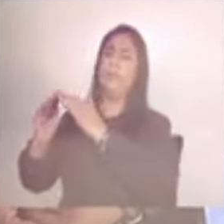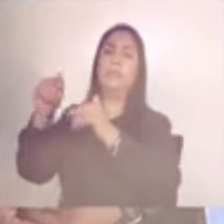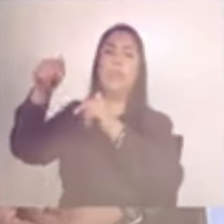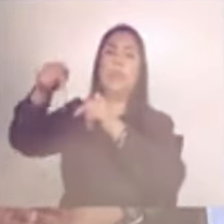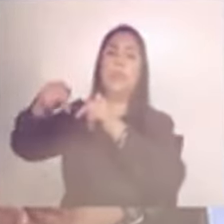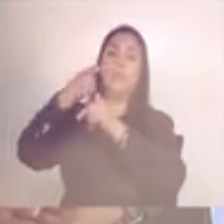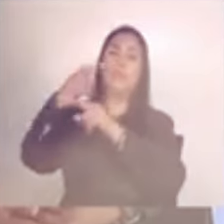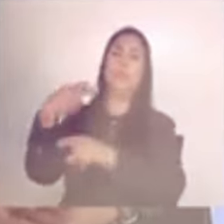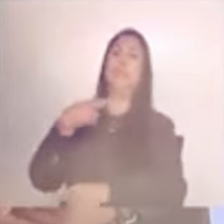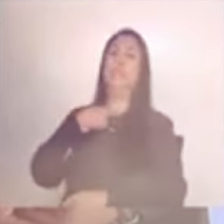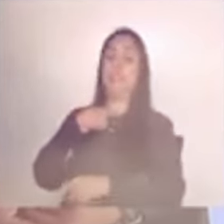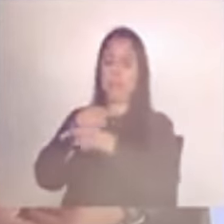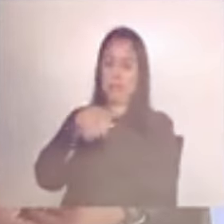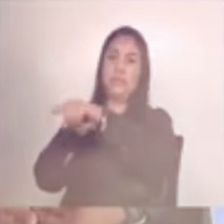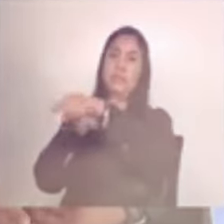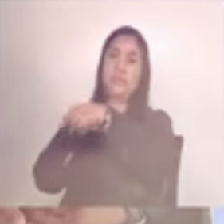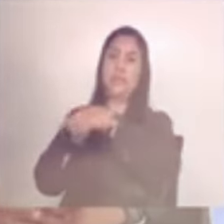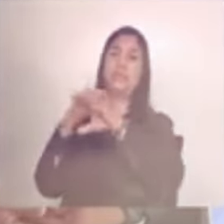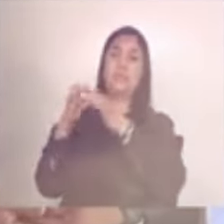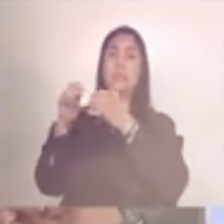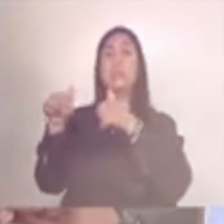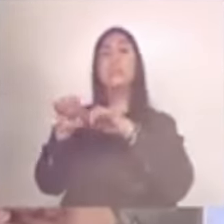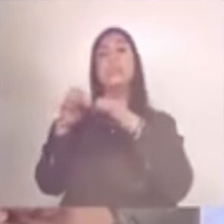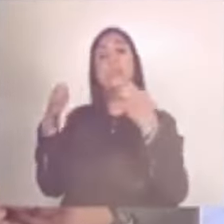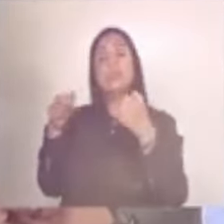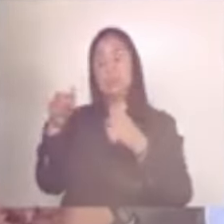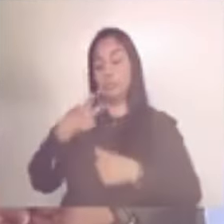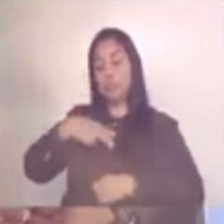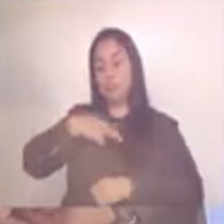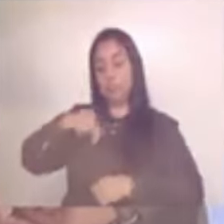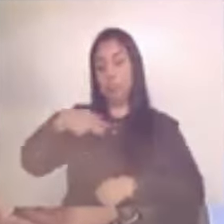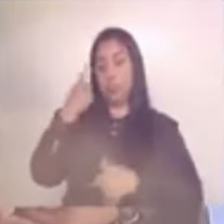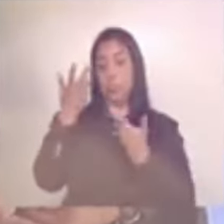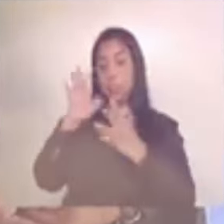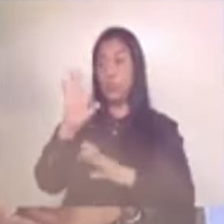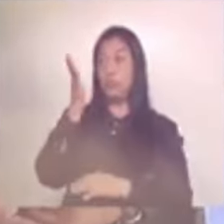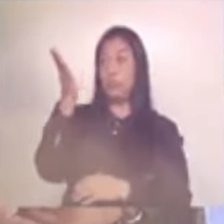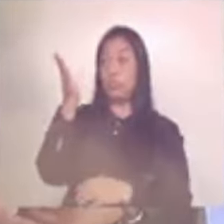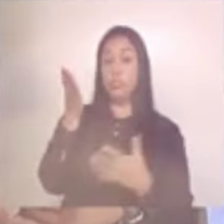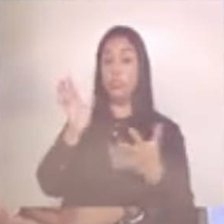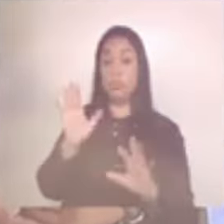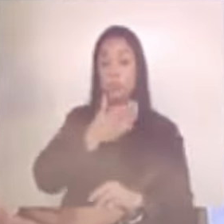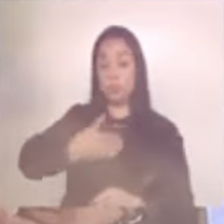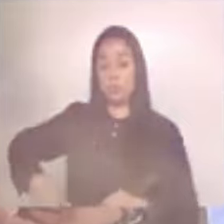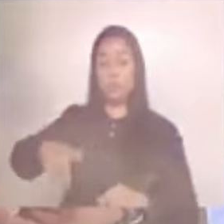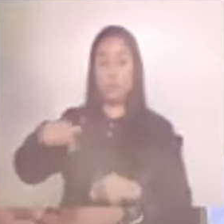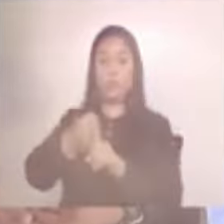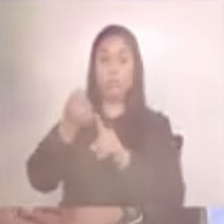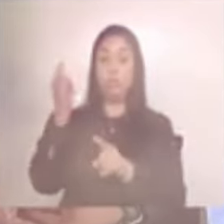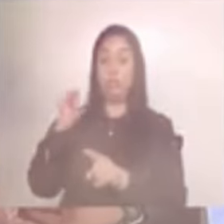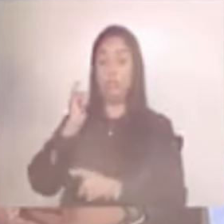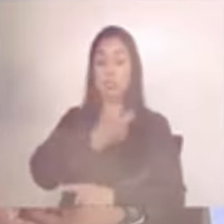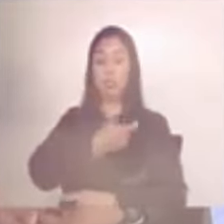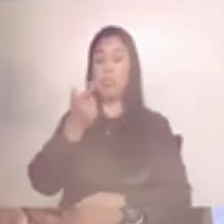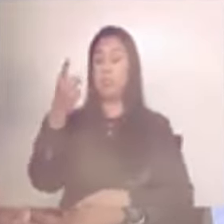sostenible. Nosotros pues hemos hecho la solicitud del estado de excepción al Congreso de la República. Yo